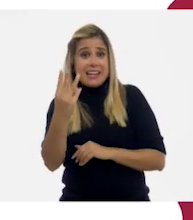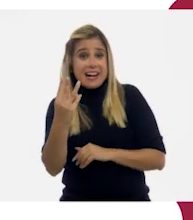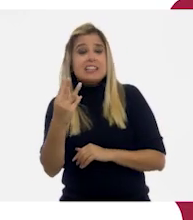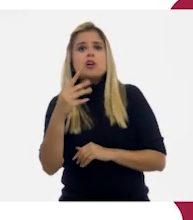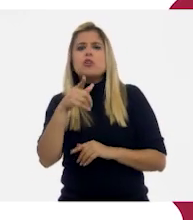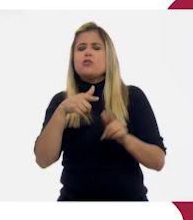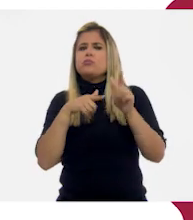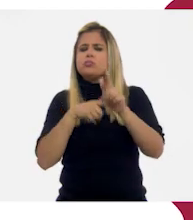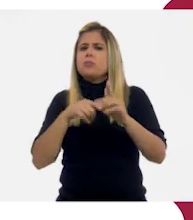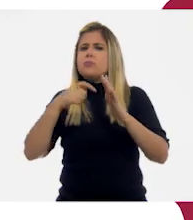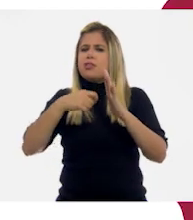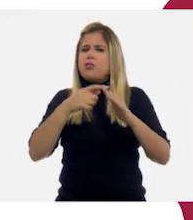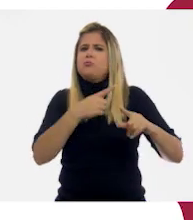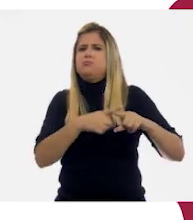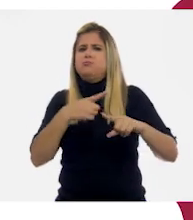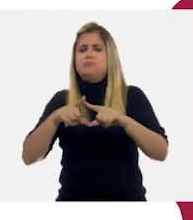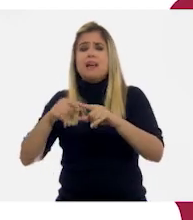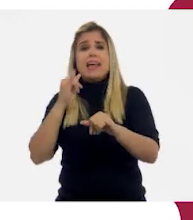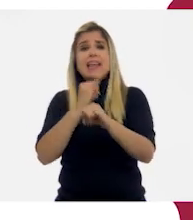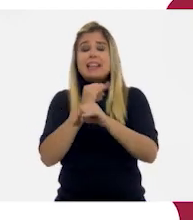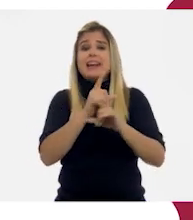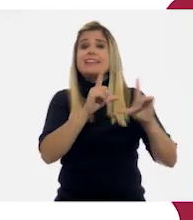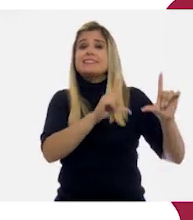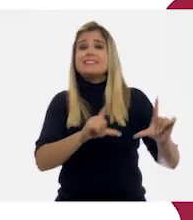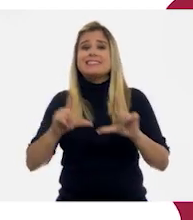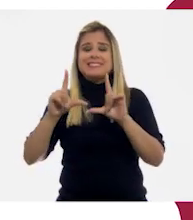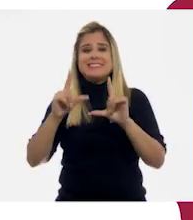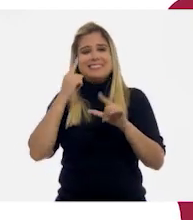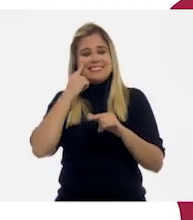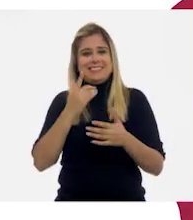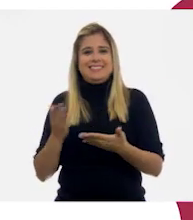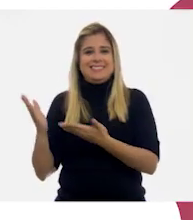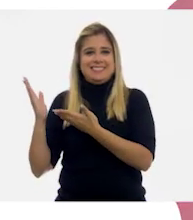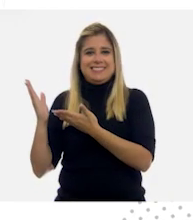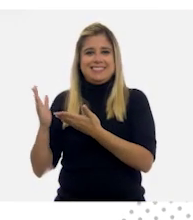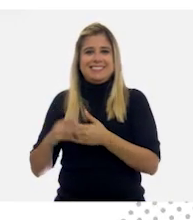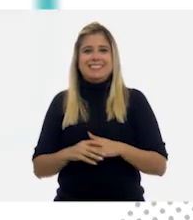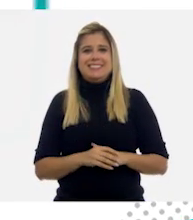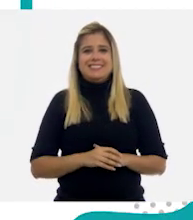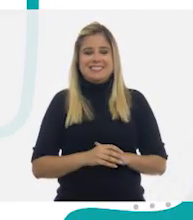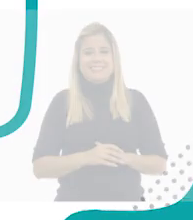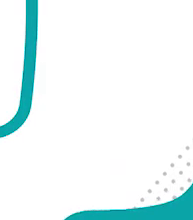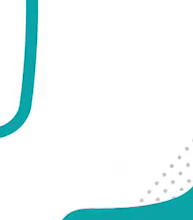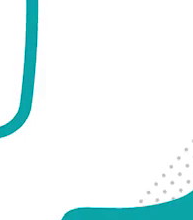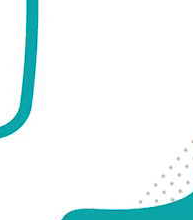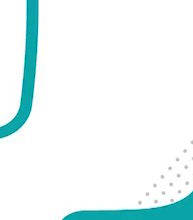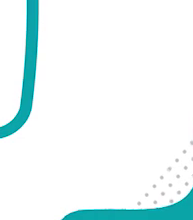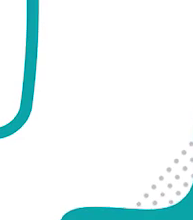la siguiente liga: aprendeencasa.cep.gov.mx.